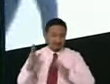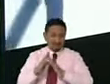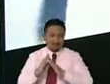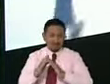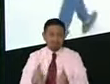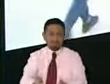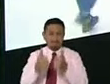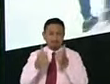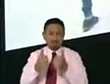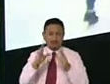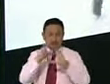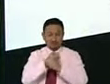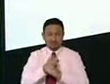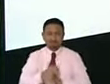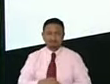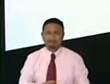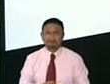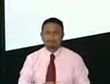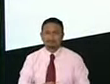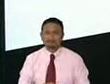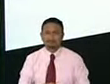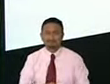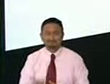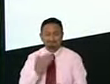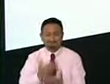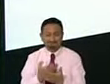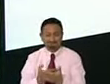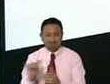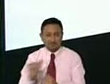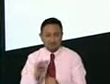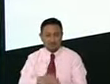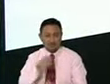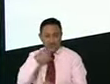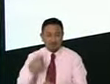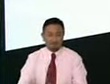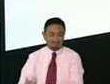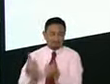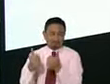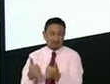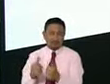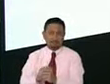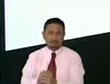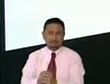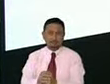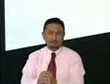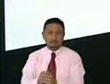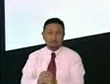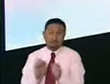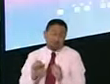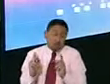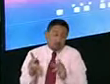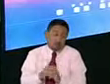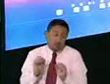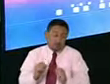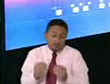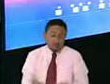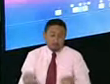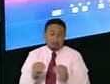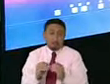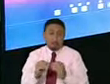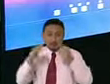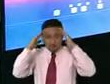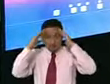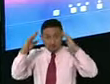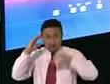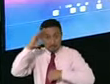tengan una excelente noche. Excelente noche para ti también, buen feriado, Patricia, y una buena alternativa de que se haya aumentado el resguardo policial